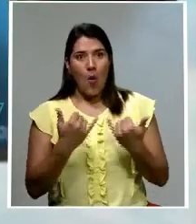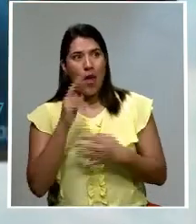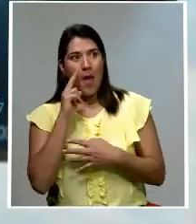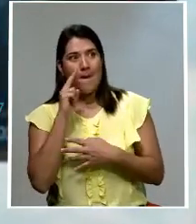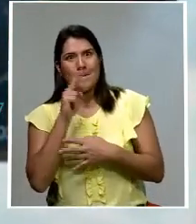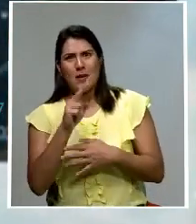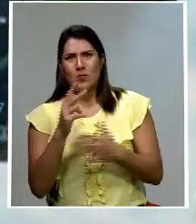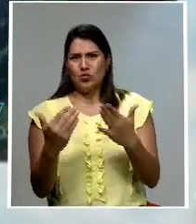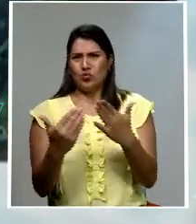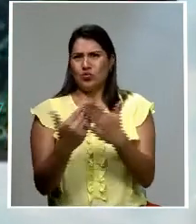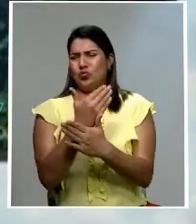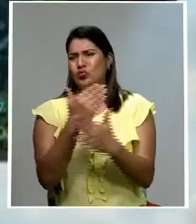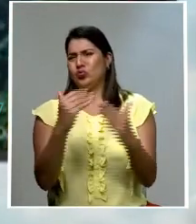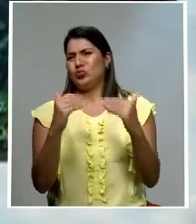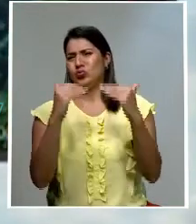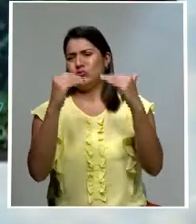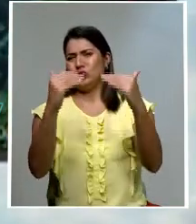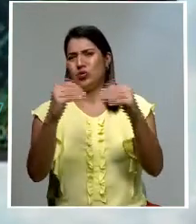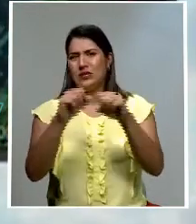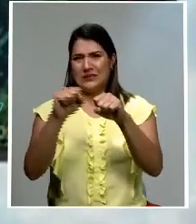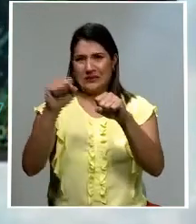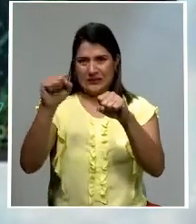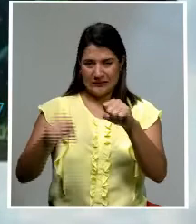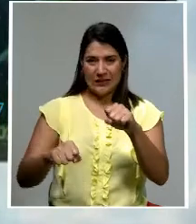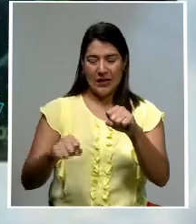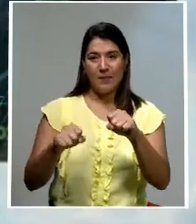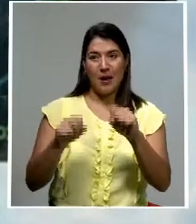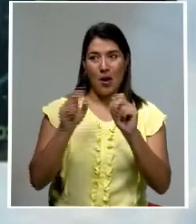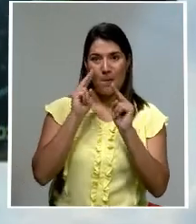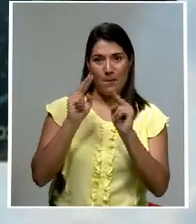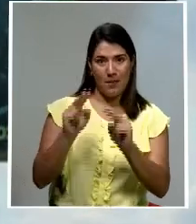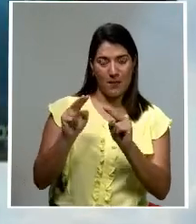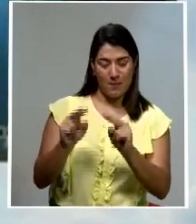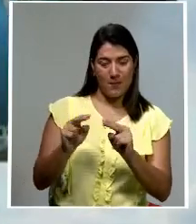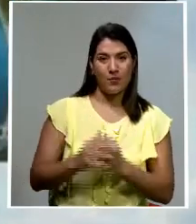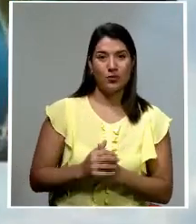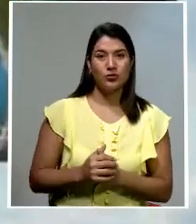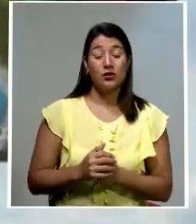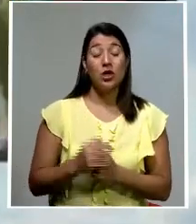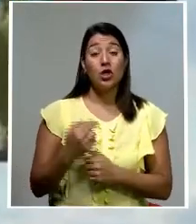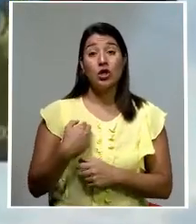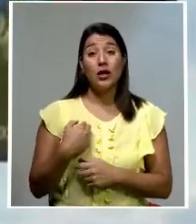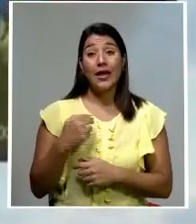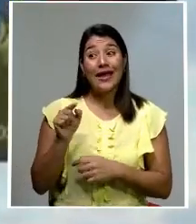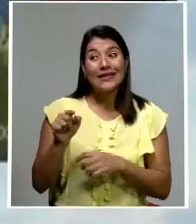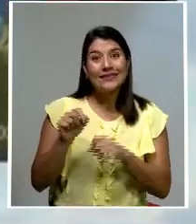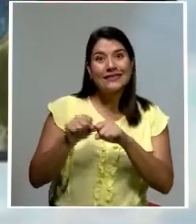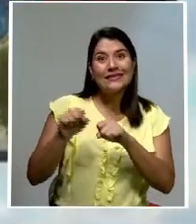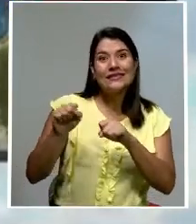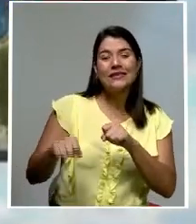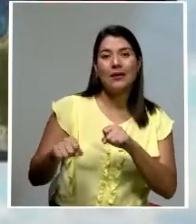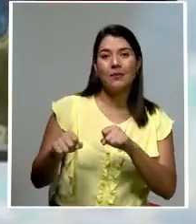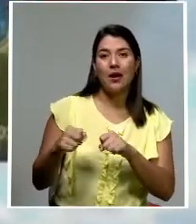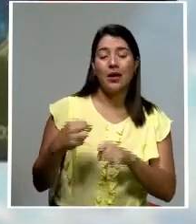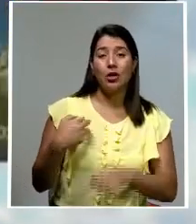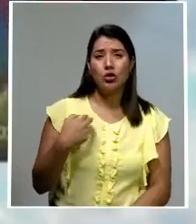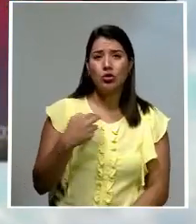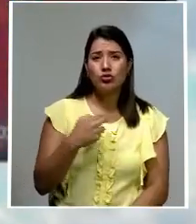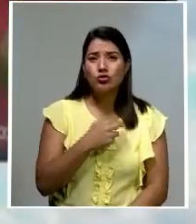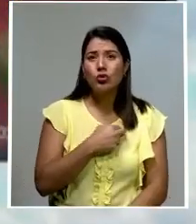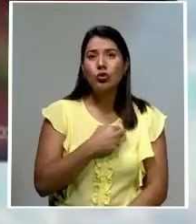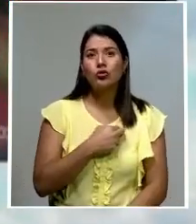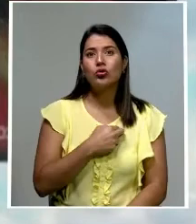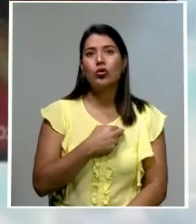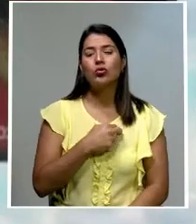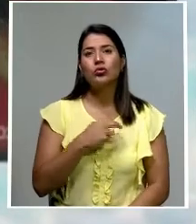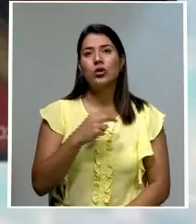está LEO es un ecosistema que estamos creando, no descubriendo nuevas constelaciones